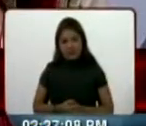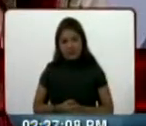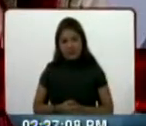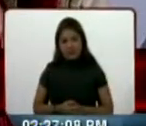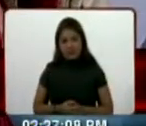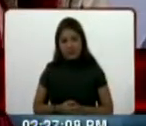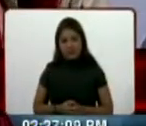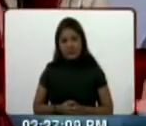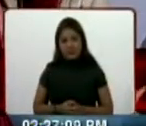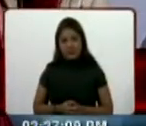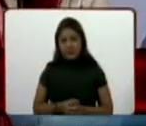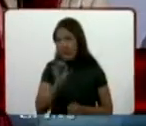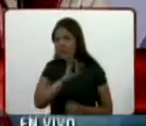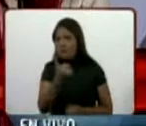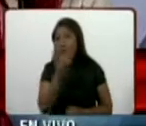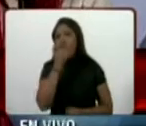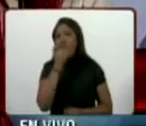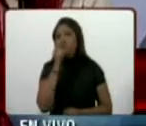Que nadie se equivoque.